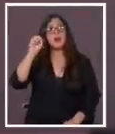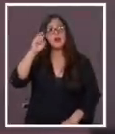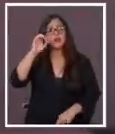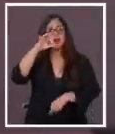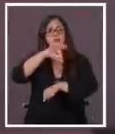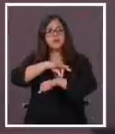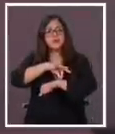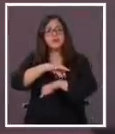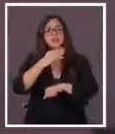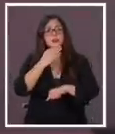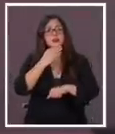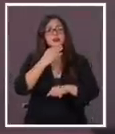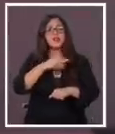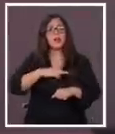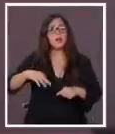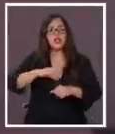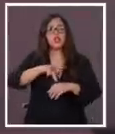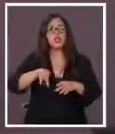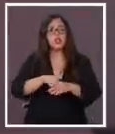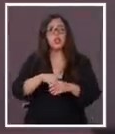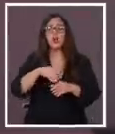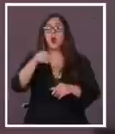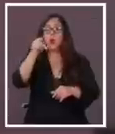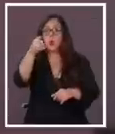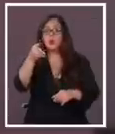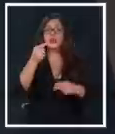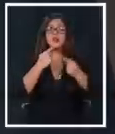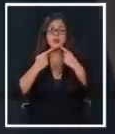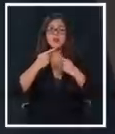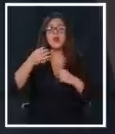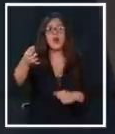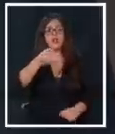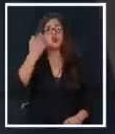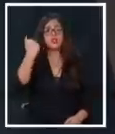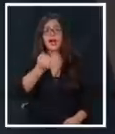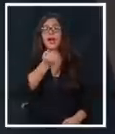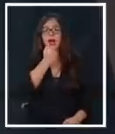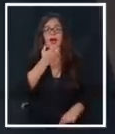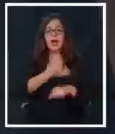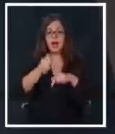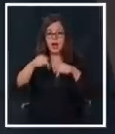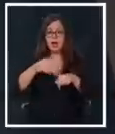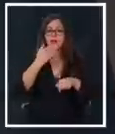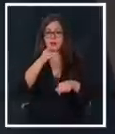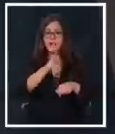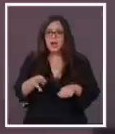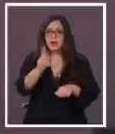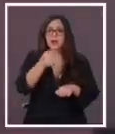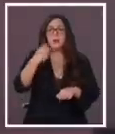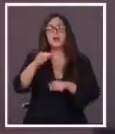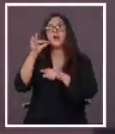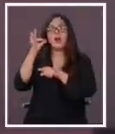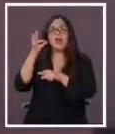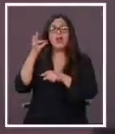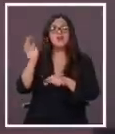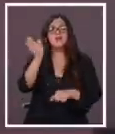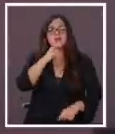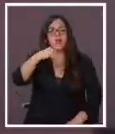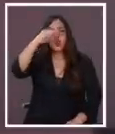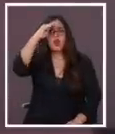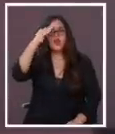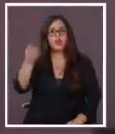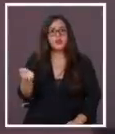interior usted reconoció hoy día en una entrevista que había errores lo ha dicho también ahora pero también reconoció que ella perdió credibilidad